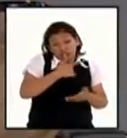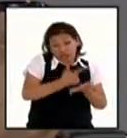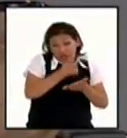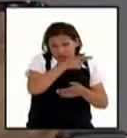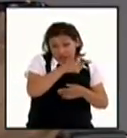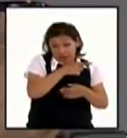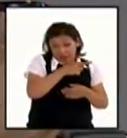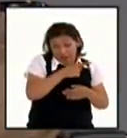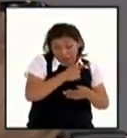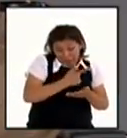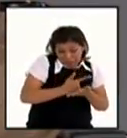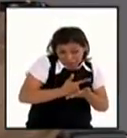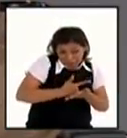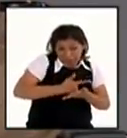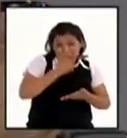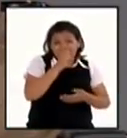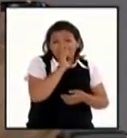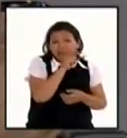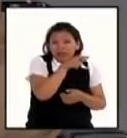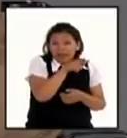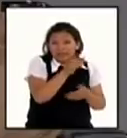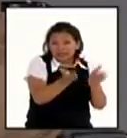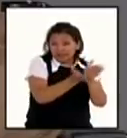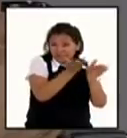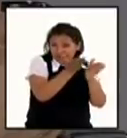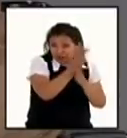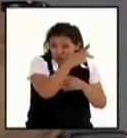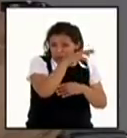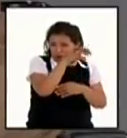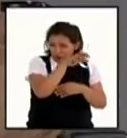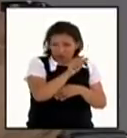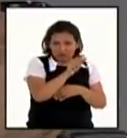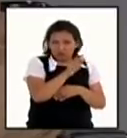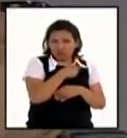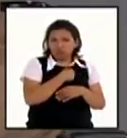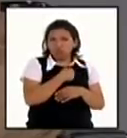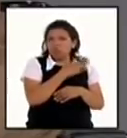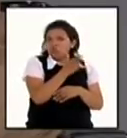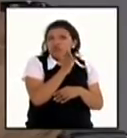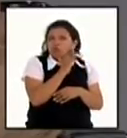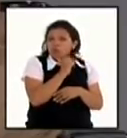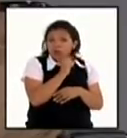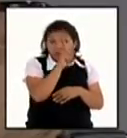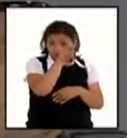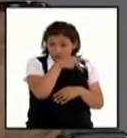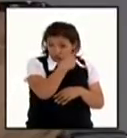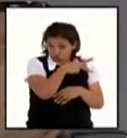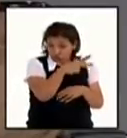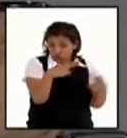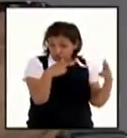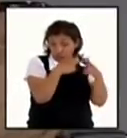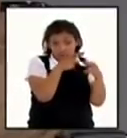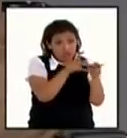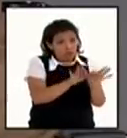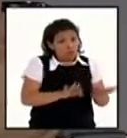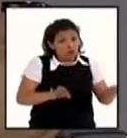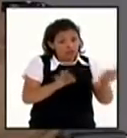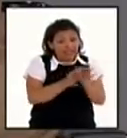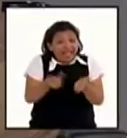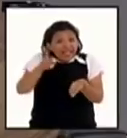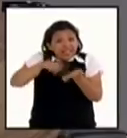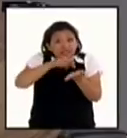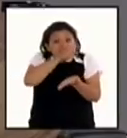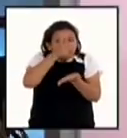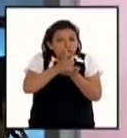les dejaron construir el templo, que para los mormones es muy, muy importante, en el perímetro urbano de la